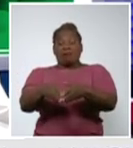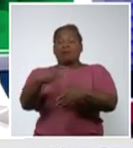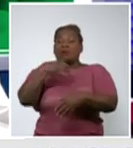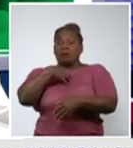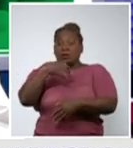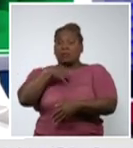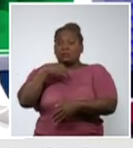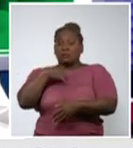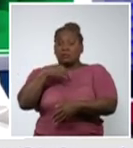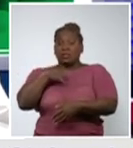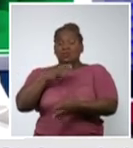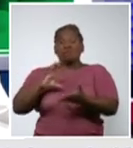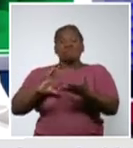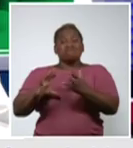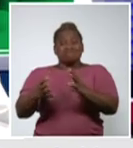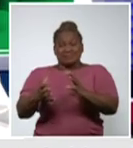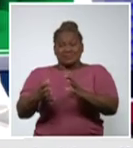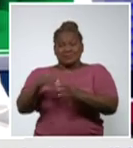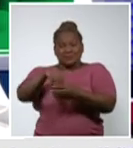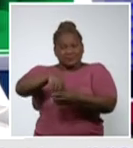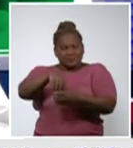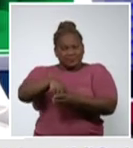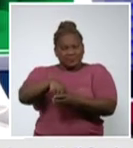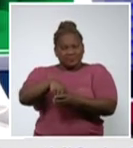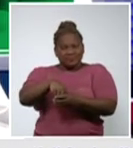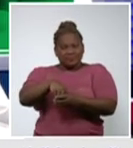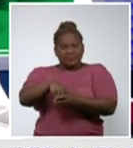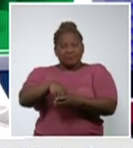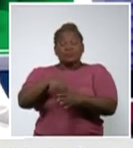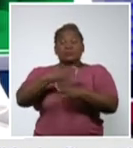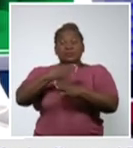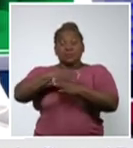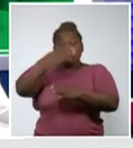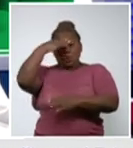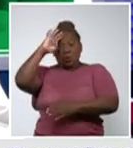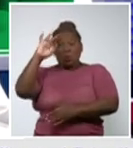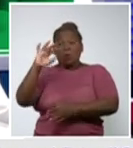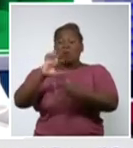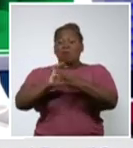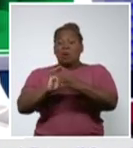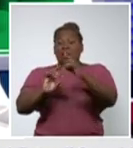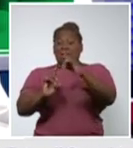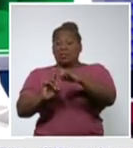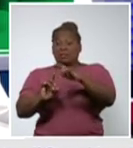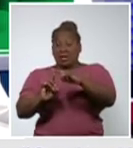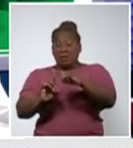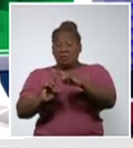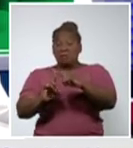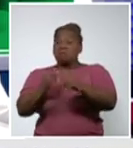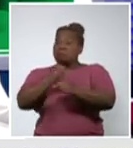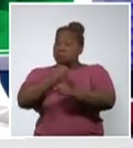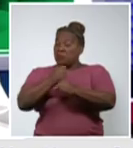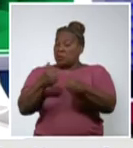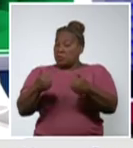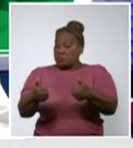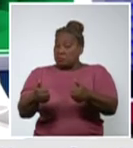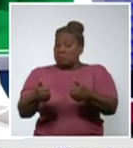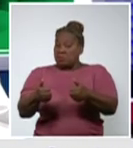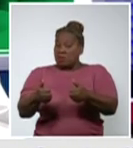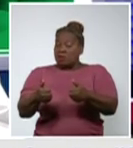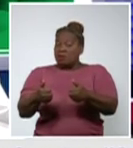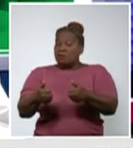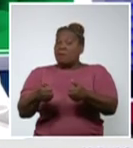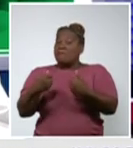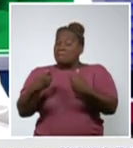una complicación, y Santiago de Cuba y Guantánamo, que van por buen paso, pero tienen que mantener